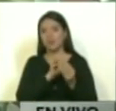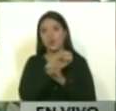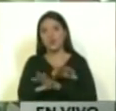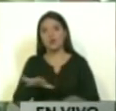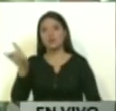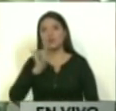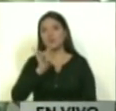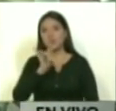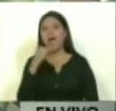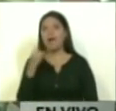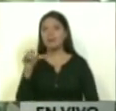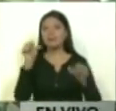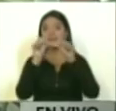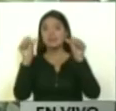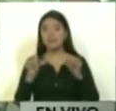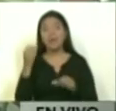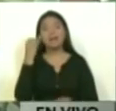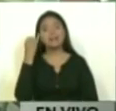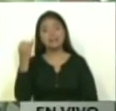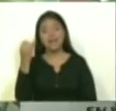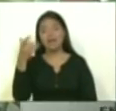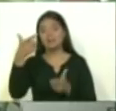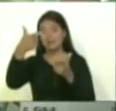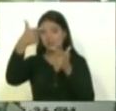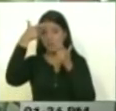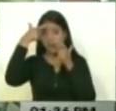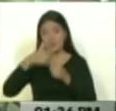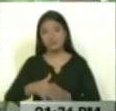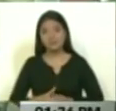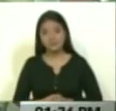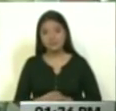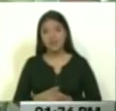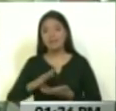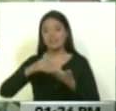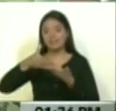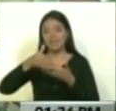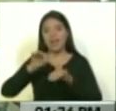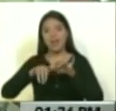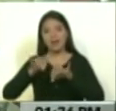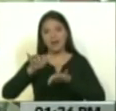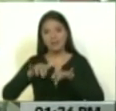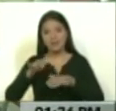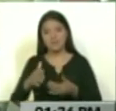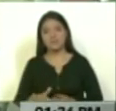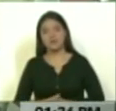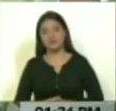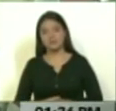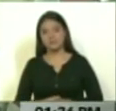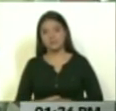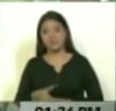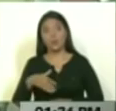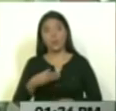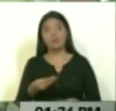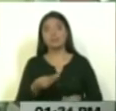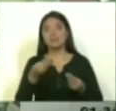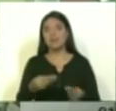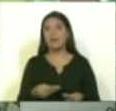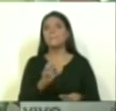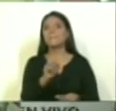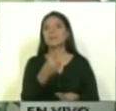sistema que creó nuestro amado comandante Hugo Chávez, de las canaimas y las canaimitas, para poner la primera